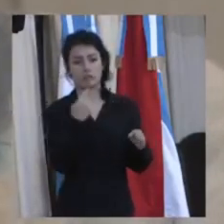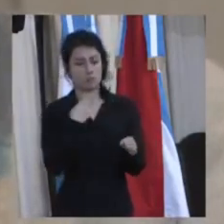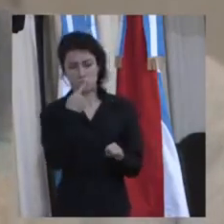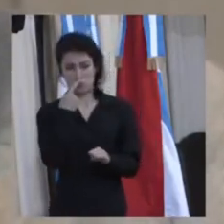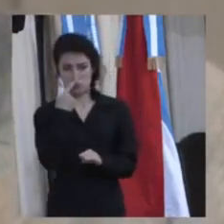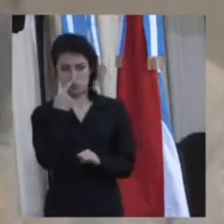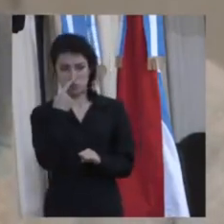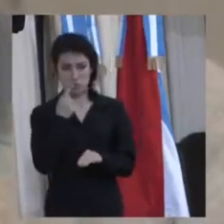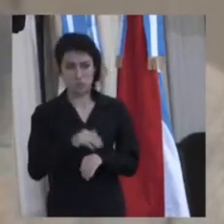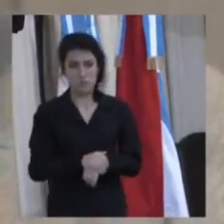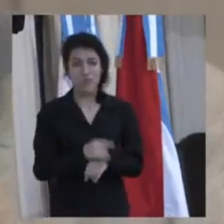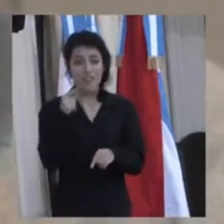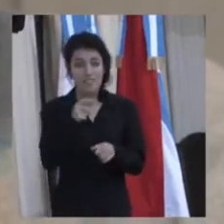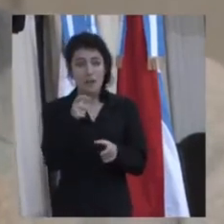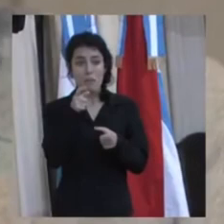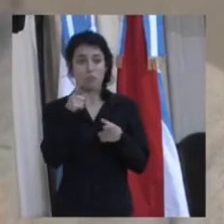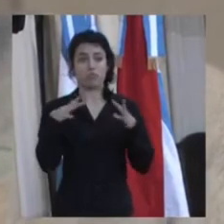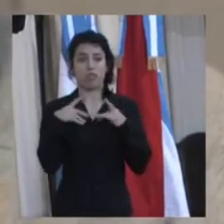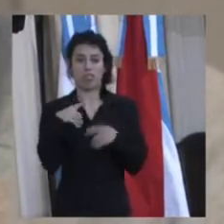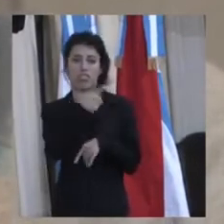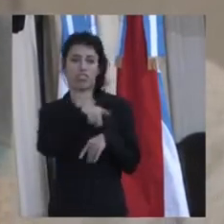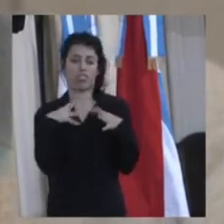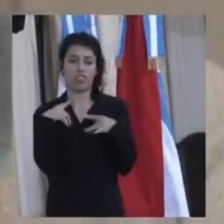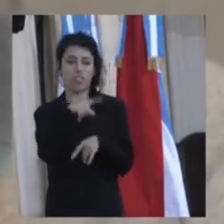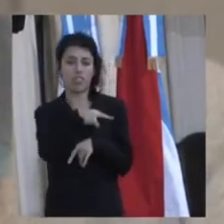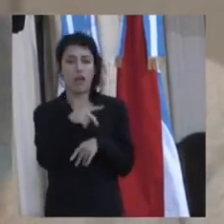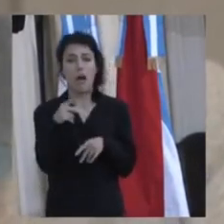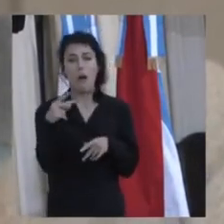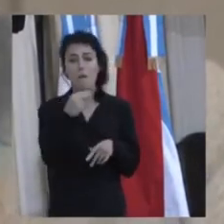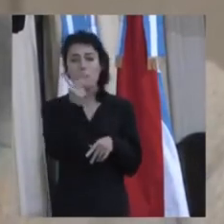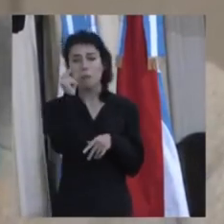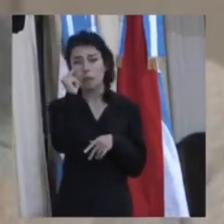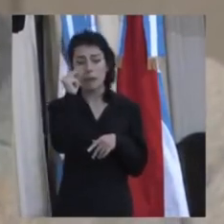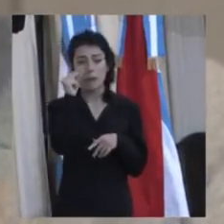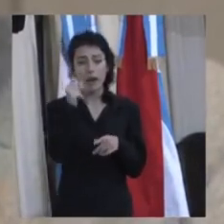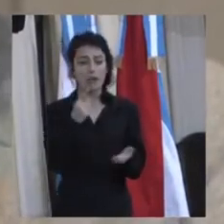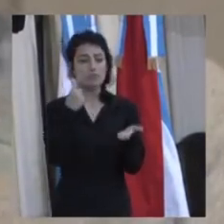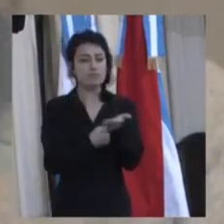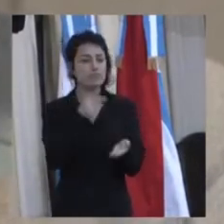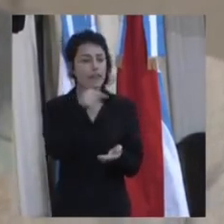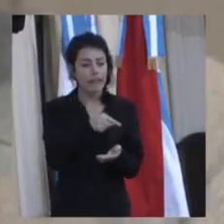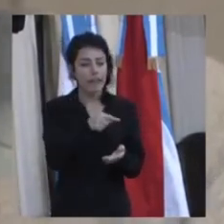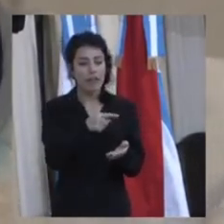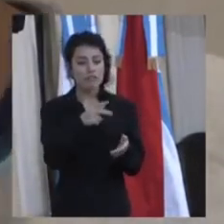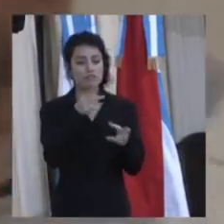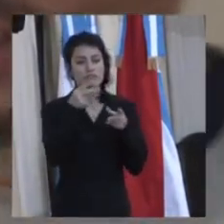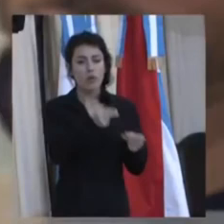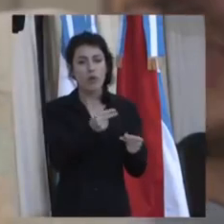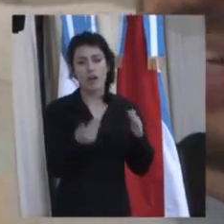compañeros. Esa es la palabra con que debieron anunciar a sus papás la determinación de holgar para producir la renuncia de un rector no